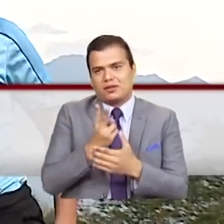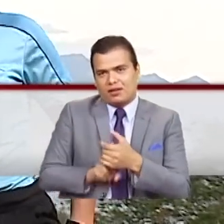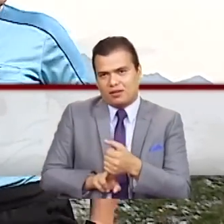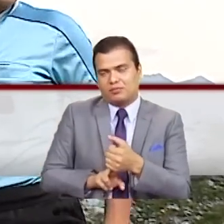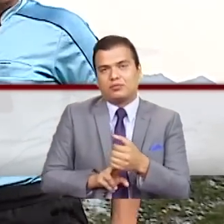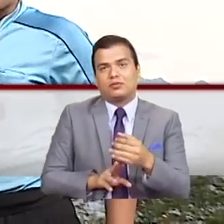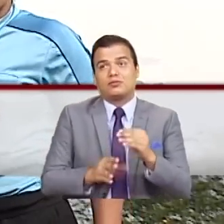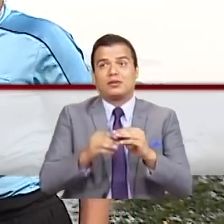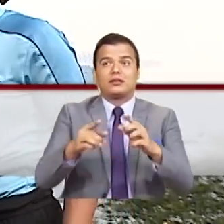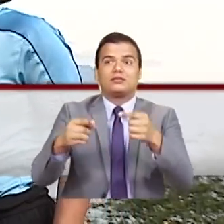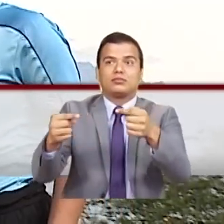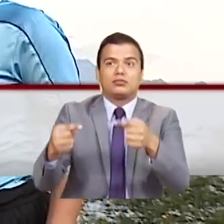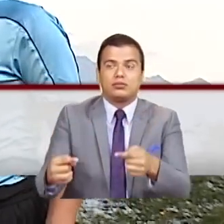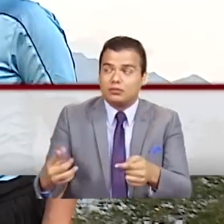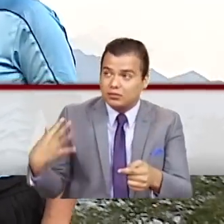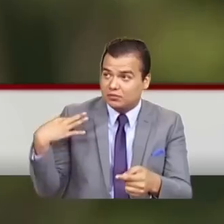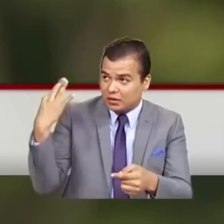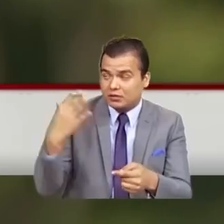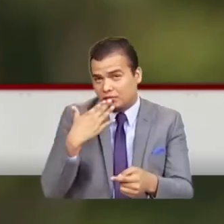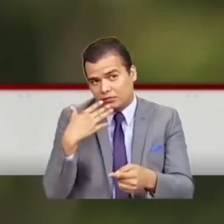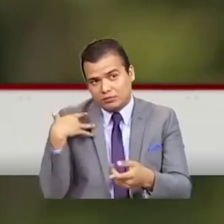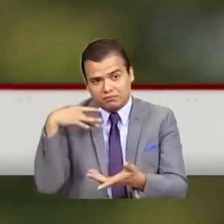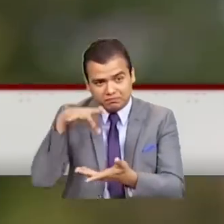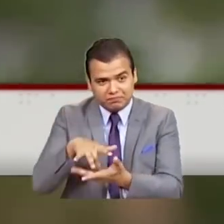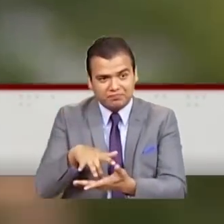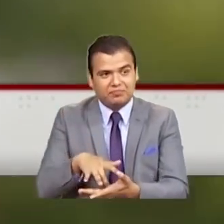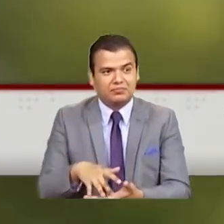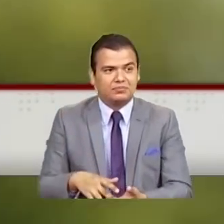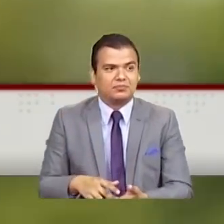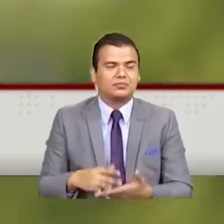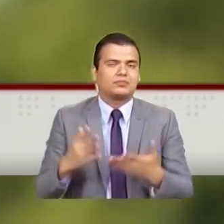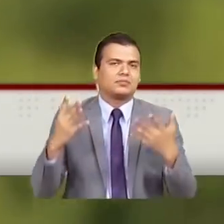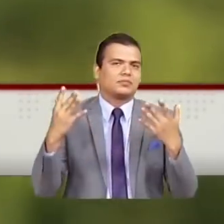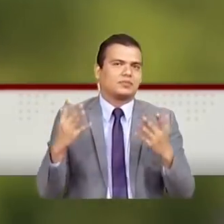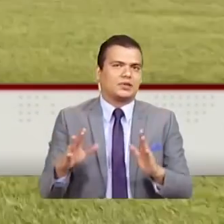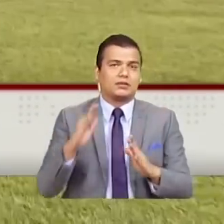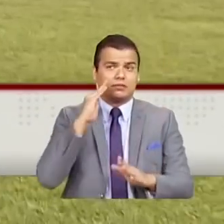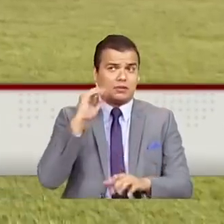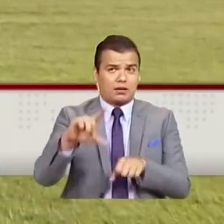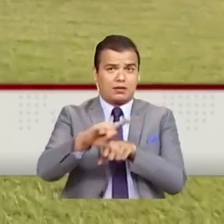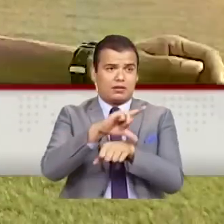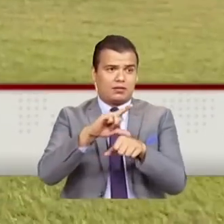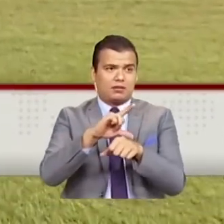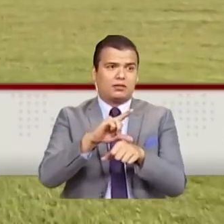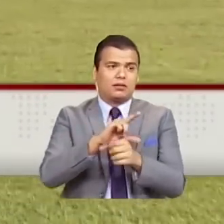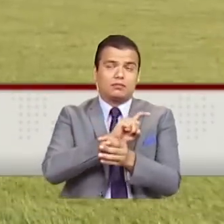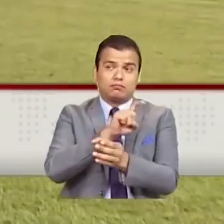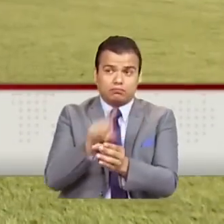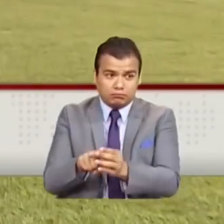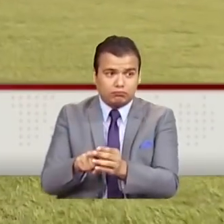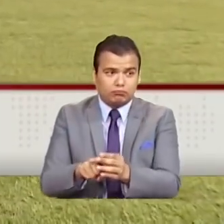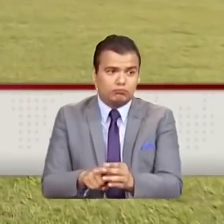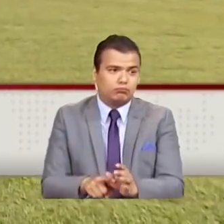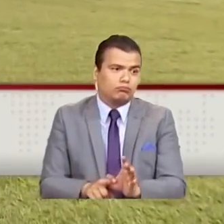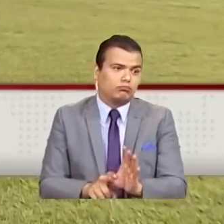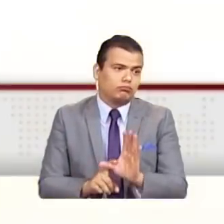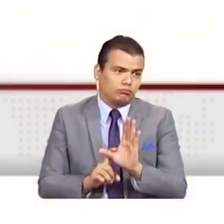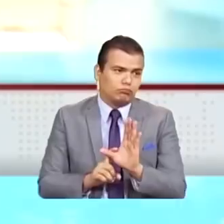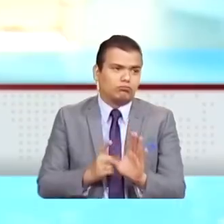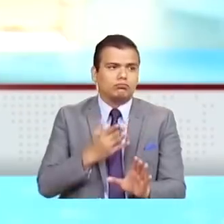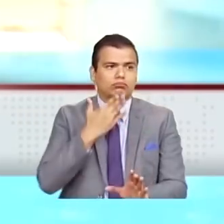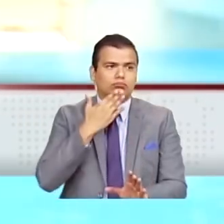entrenamientos y también a los partidos el fin de semana. Ya cuando llegamos a la liga femenina pues podemos decir que ya estamos